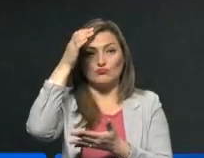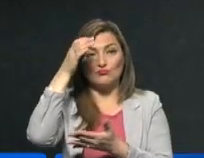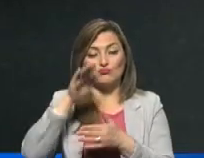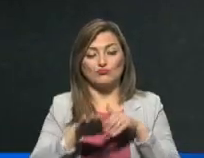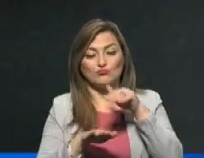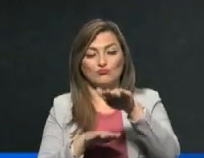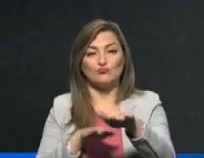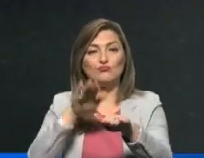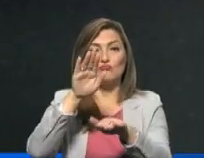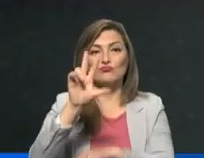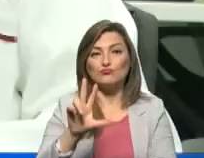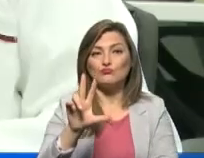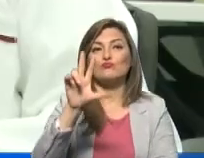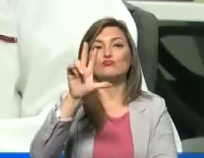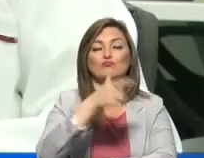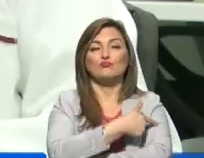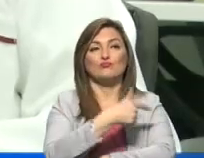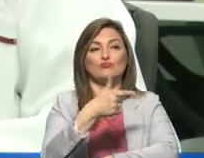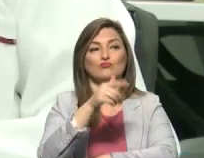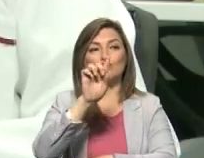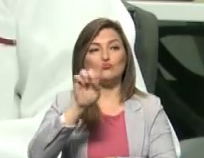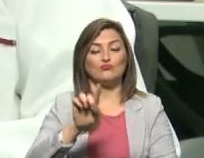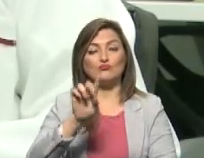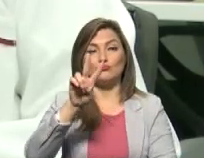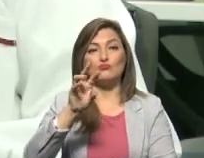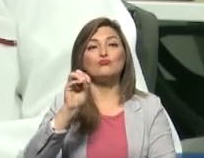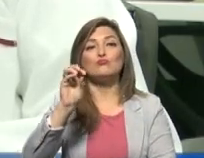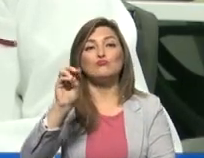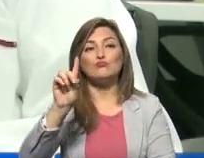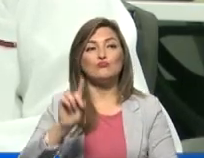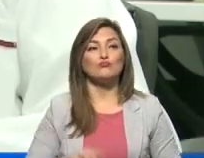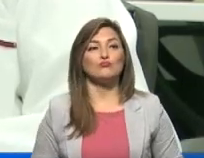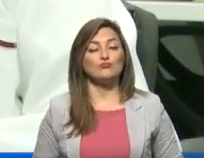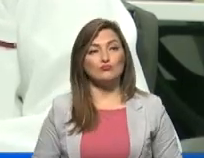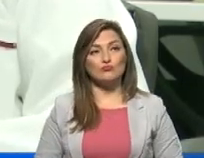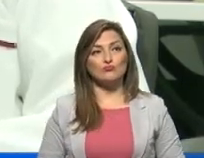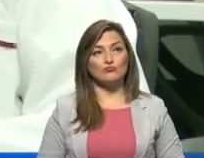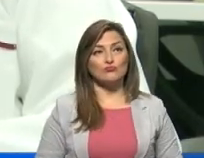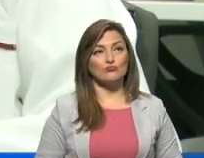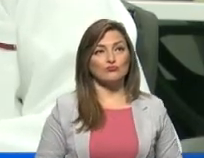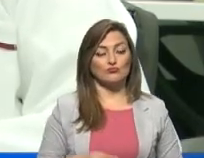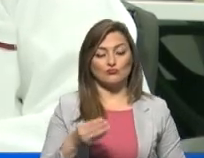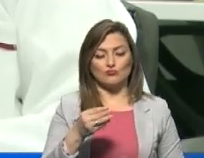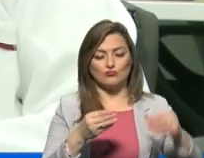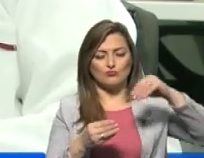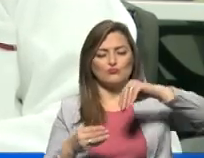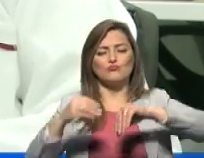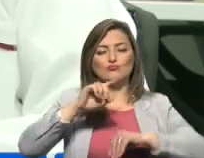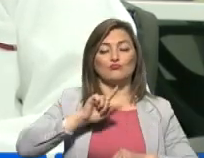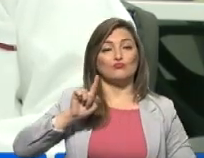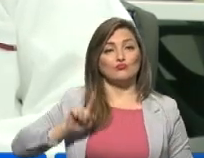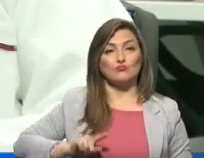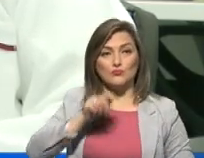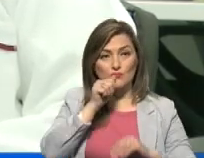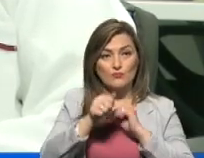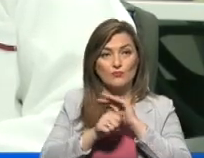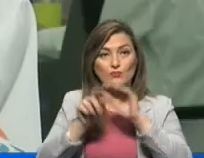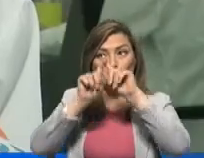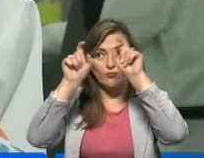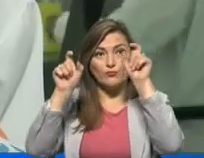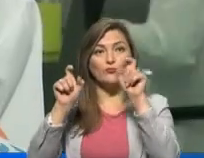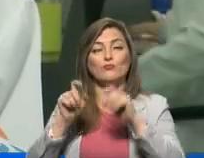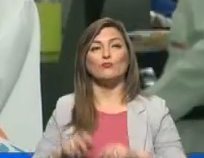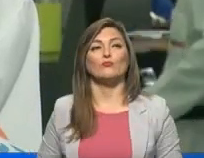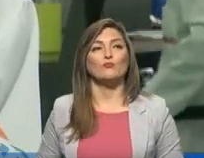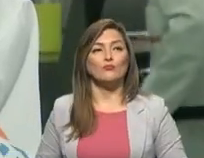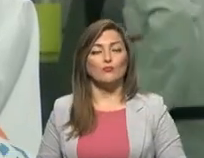vacuna ZF-2001. La vacuna es del laboratorio Anhui Shifei, es un laboratorio privado chino. Lo